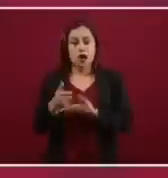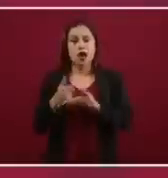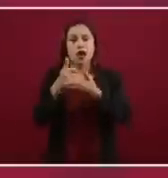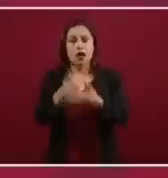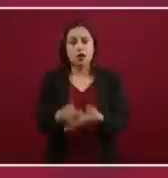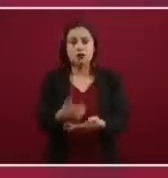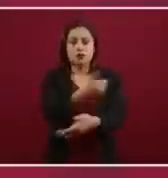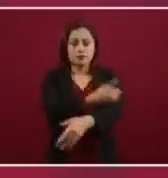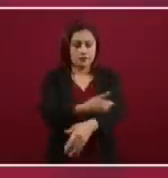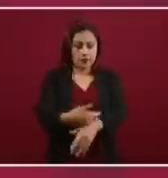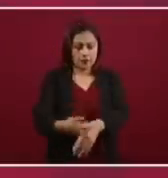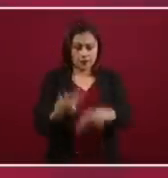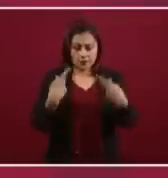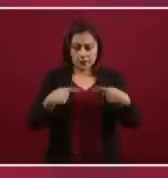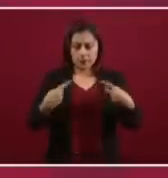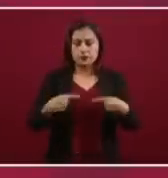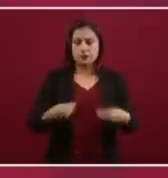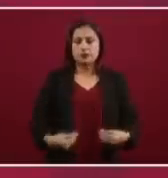víctimas.